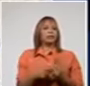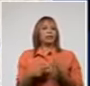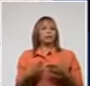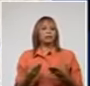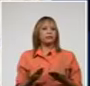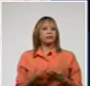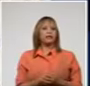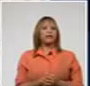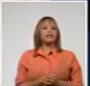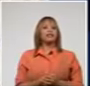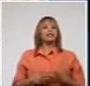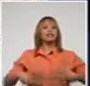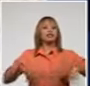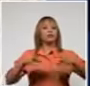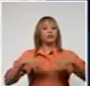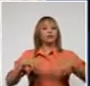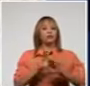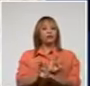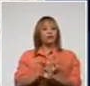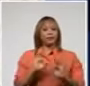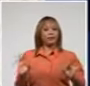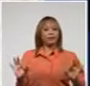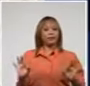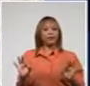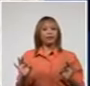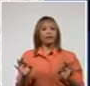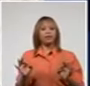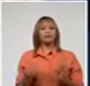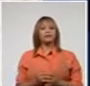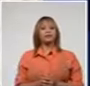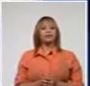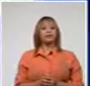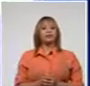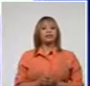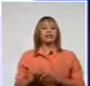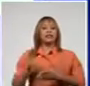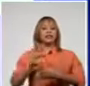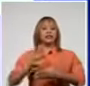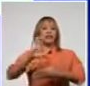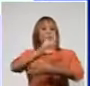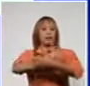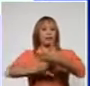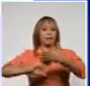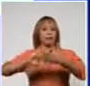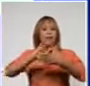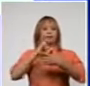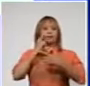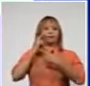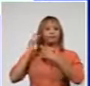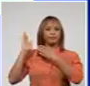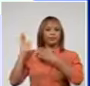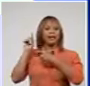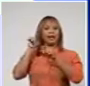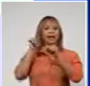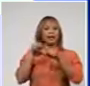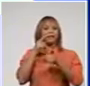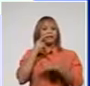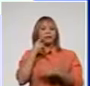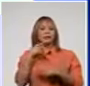la situación específica ya de la región de las Américas, donde se puede